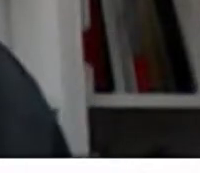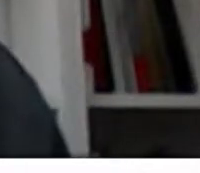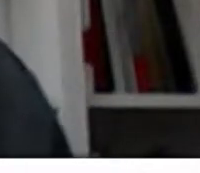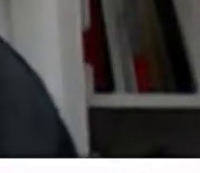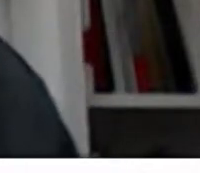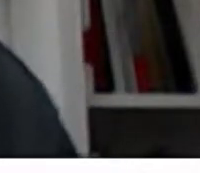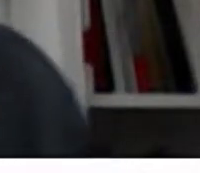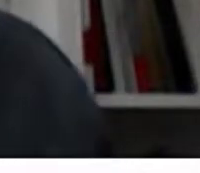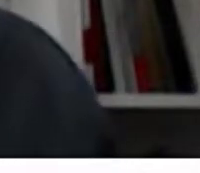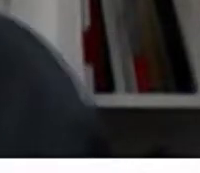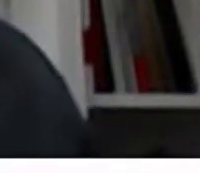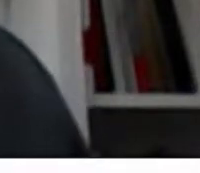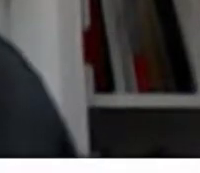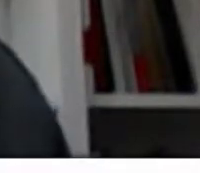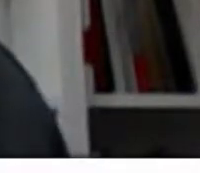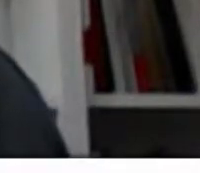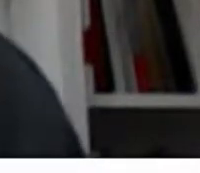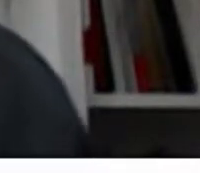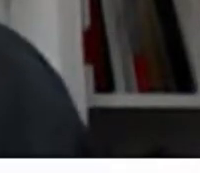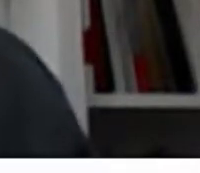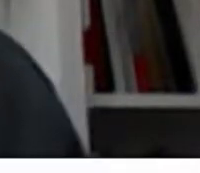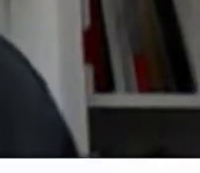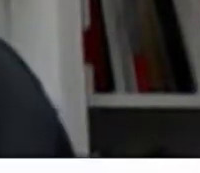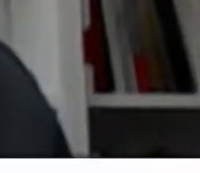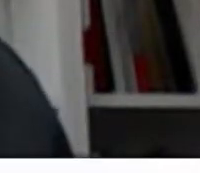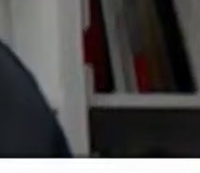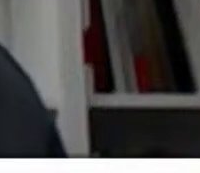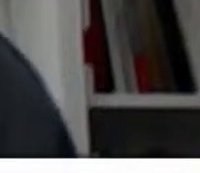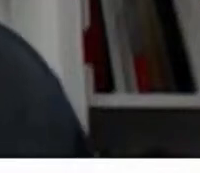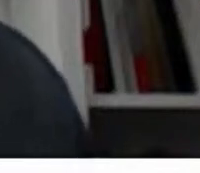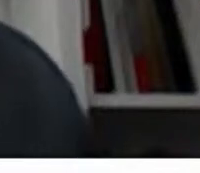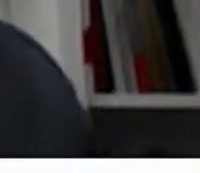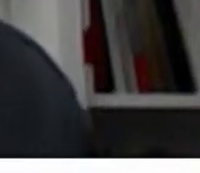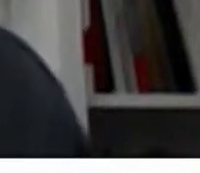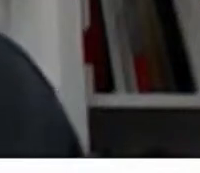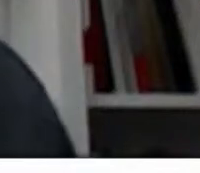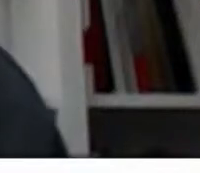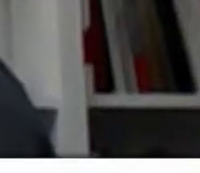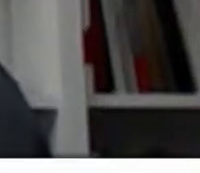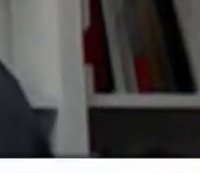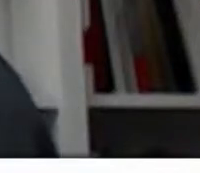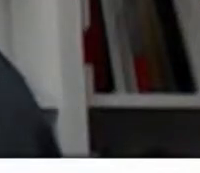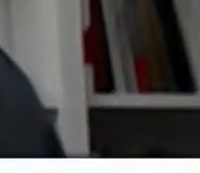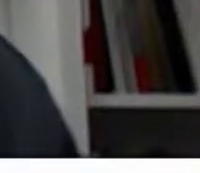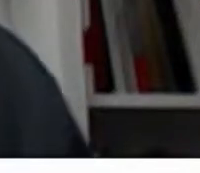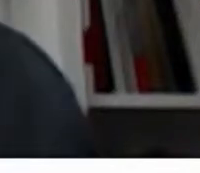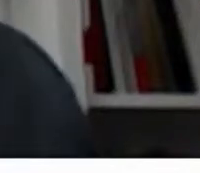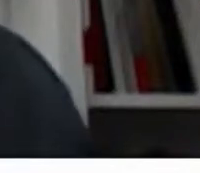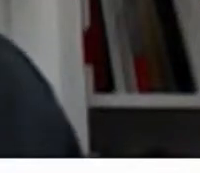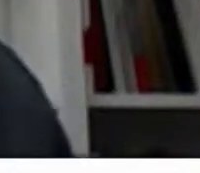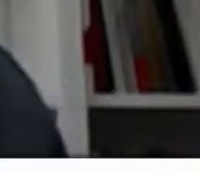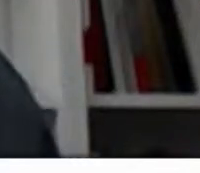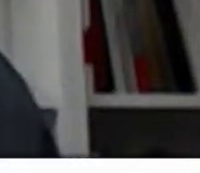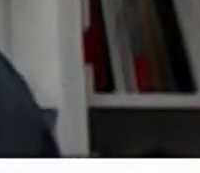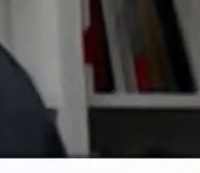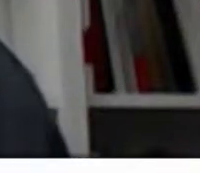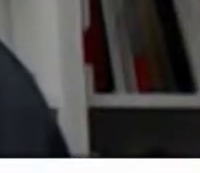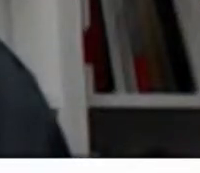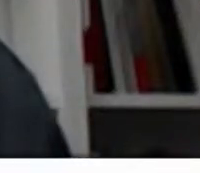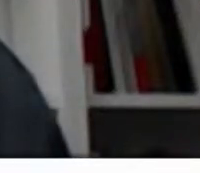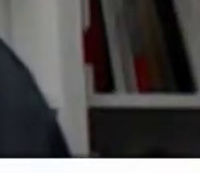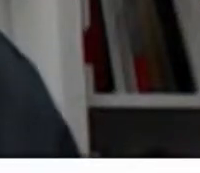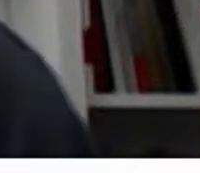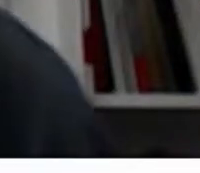mesa de los argentinos, por favor, por favor. Hay un 50% de pobreza que nos golpea en la cara.